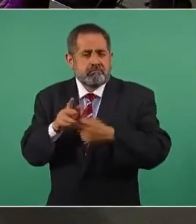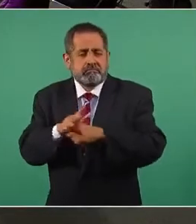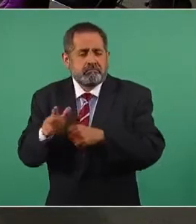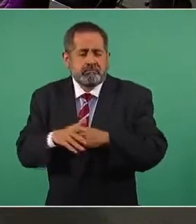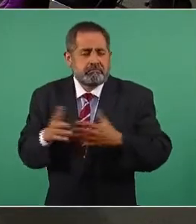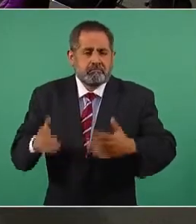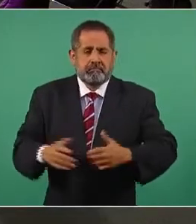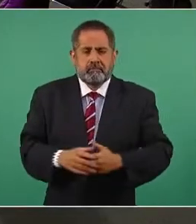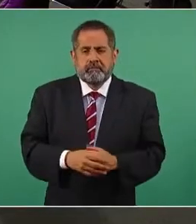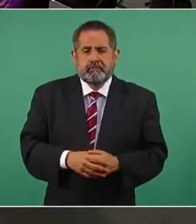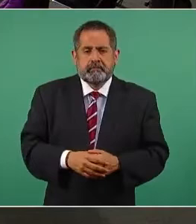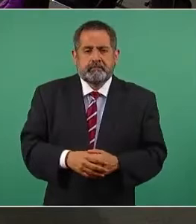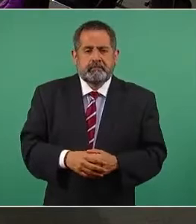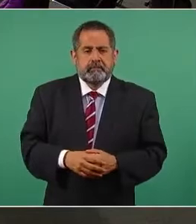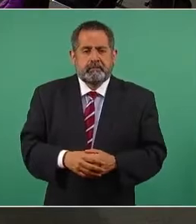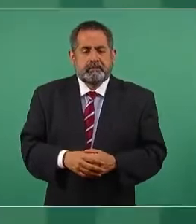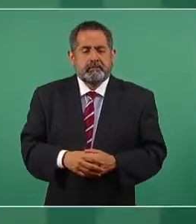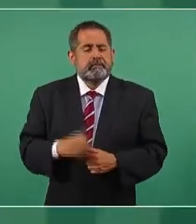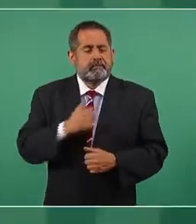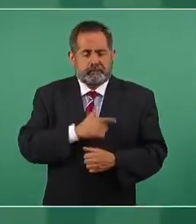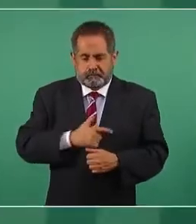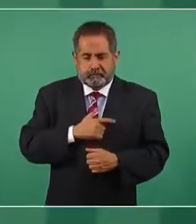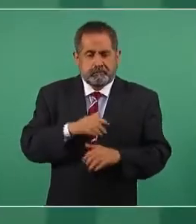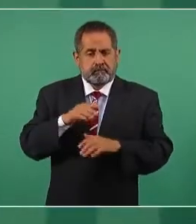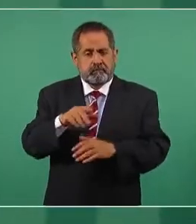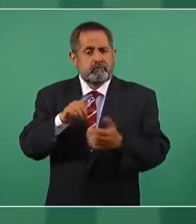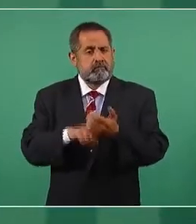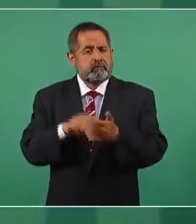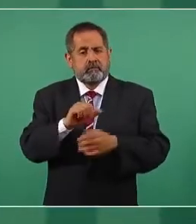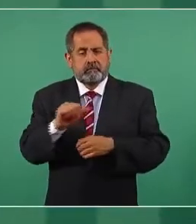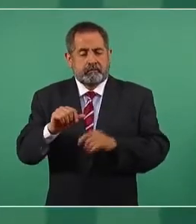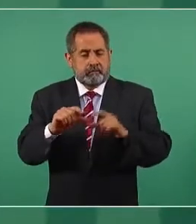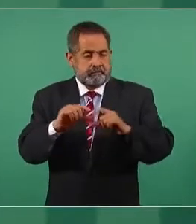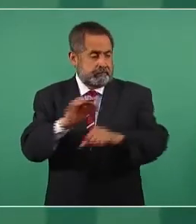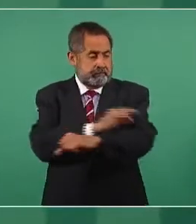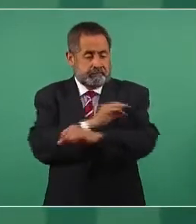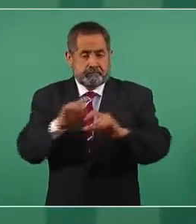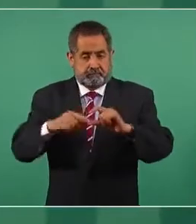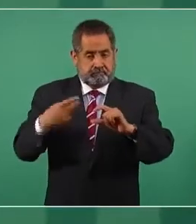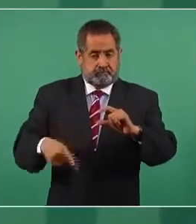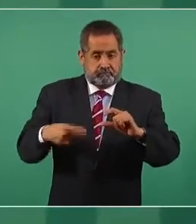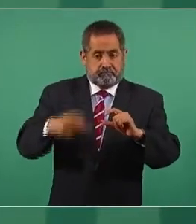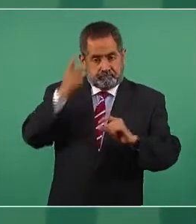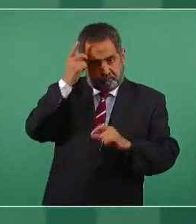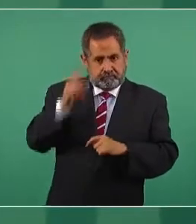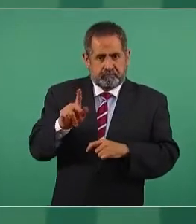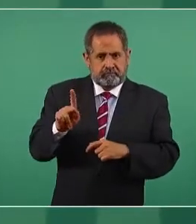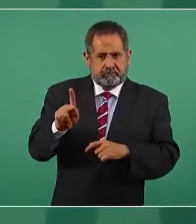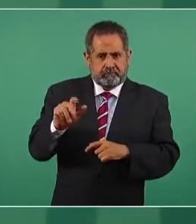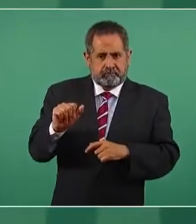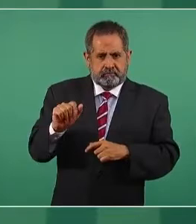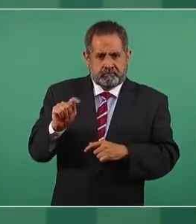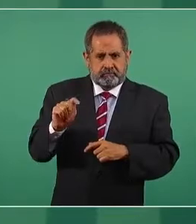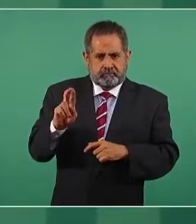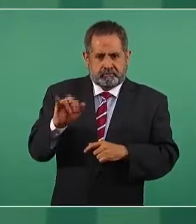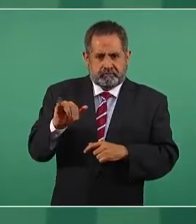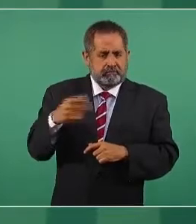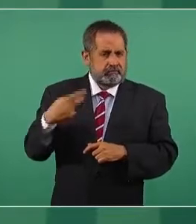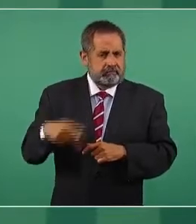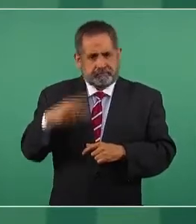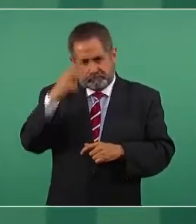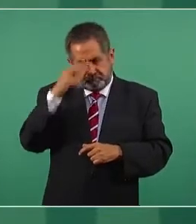canciller? Sí, con mucho gusto. En lo que hace a la vacuna patria, que México está avanzando, está en ensayo